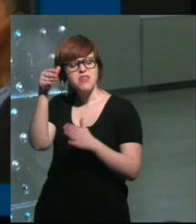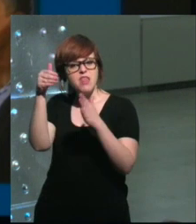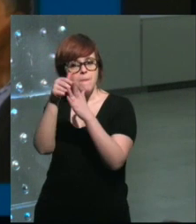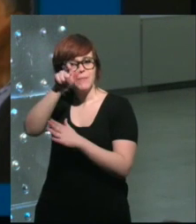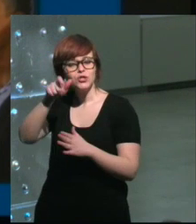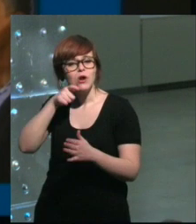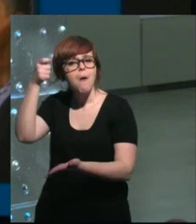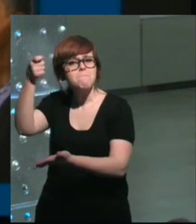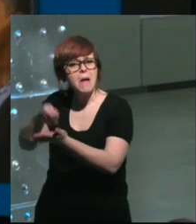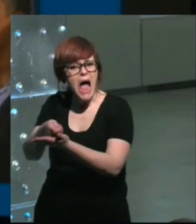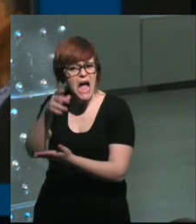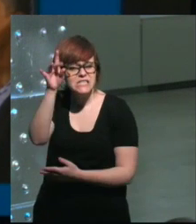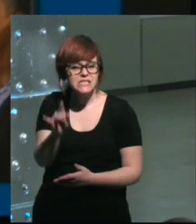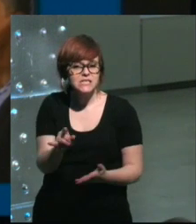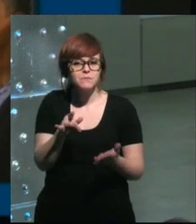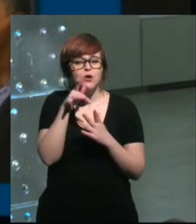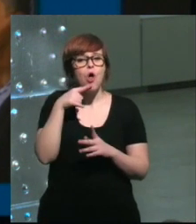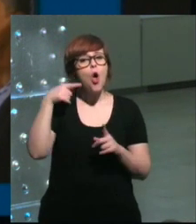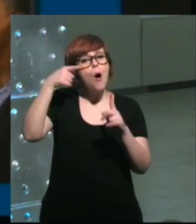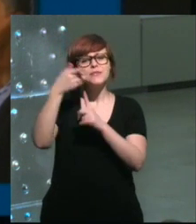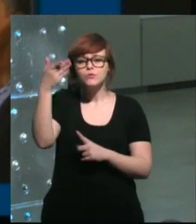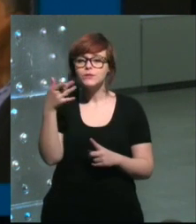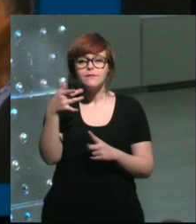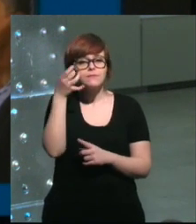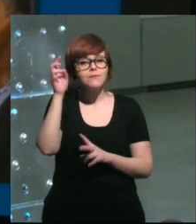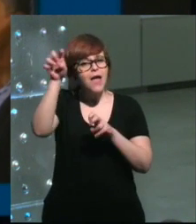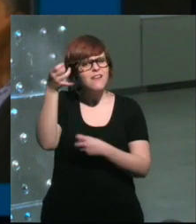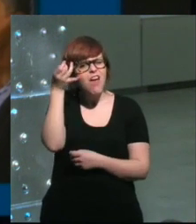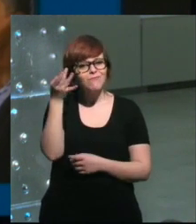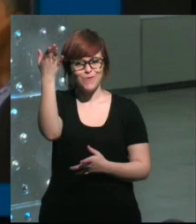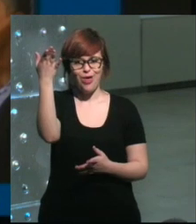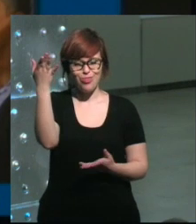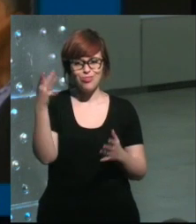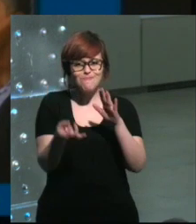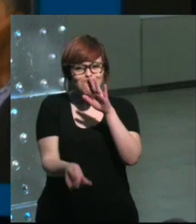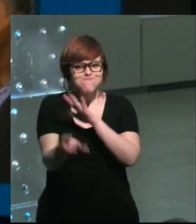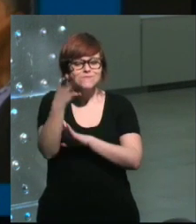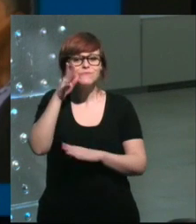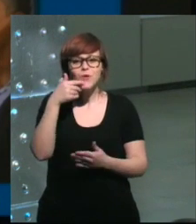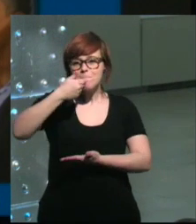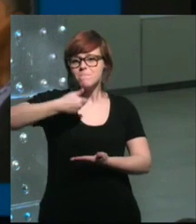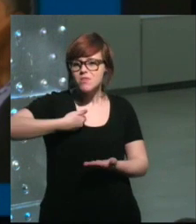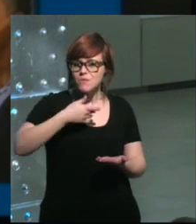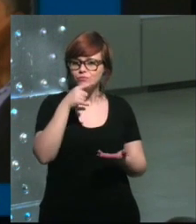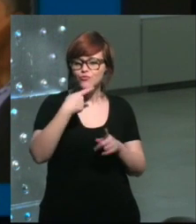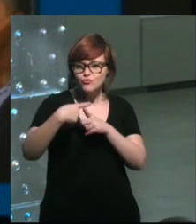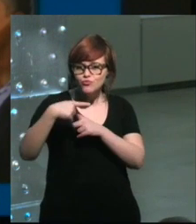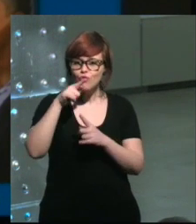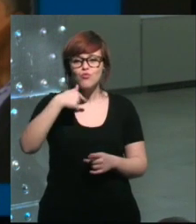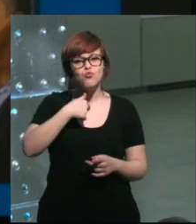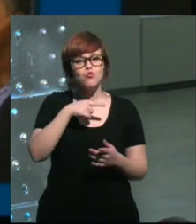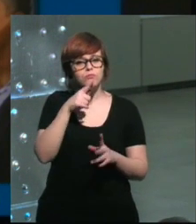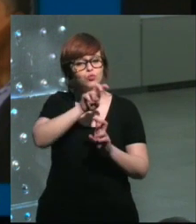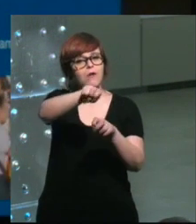creatividad, no hay reglas. Ven, sorpréndeme, pídeme, te daré, siempre y cuando cumplas con